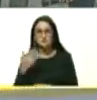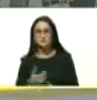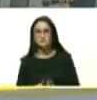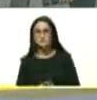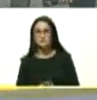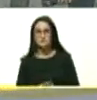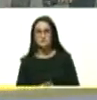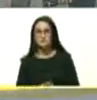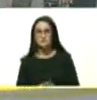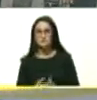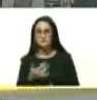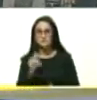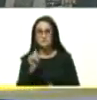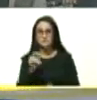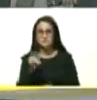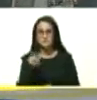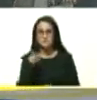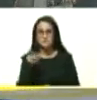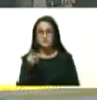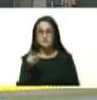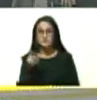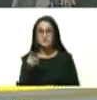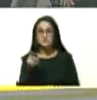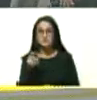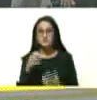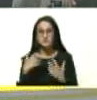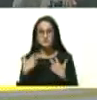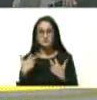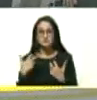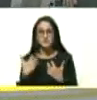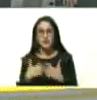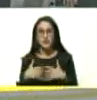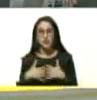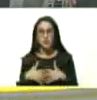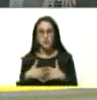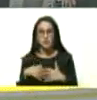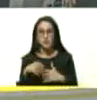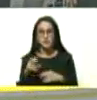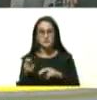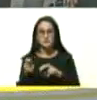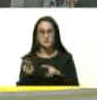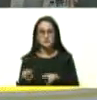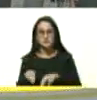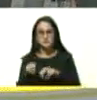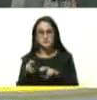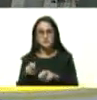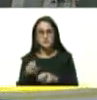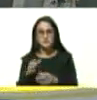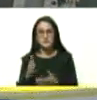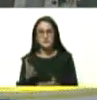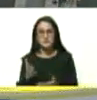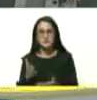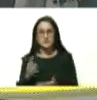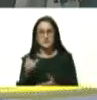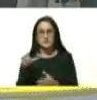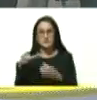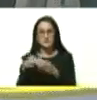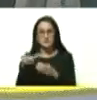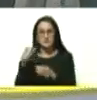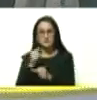Allá se encuentra precisamente en el complejo agroindustrial Francisco Lazo Martí,